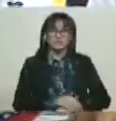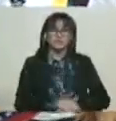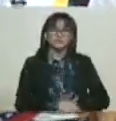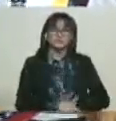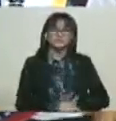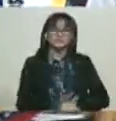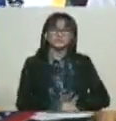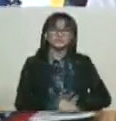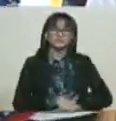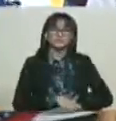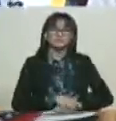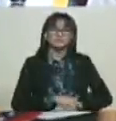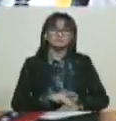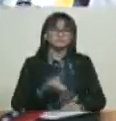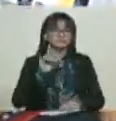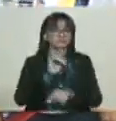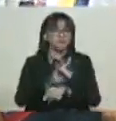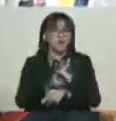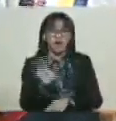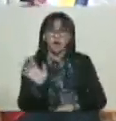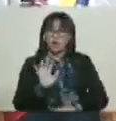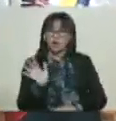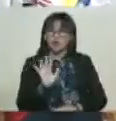que no se dejen engañar